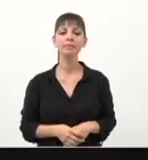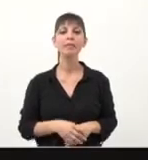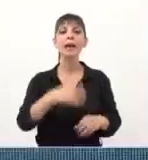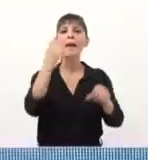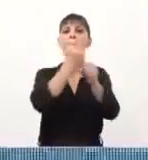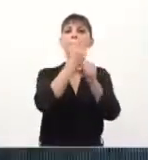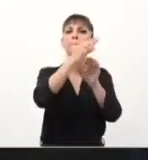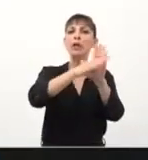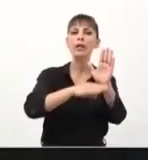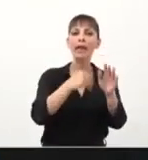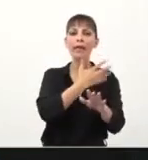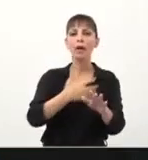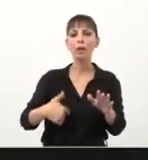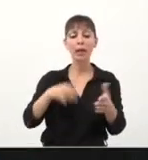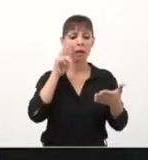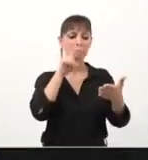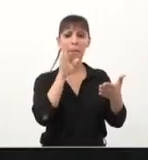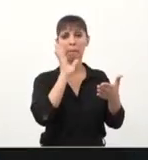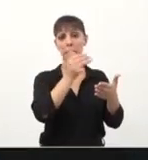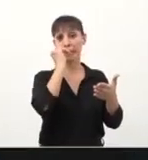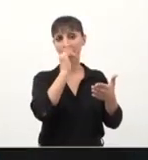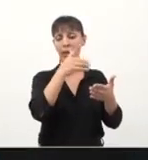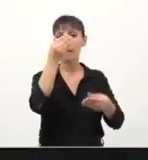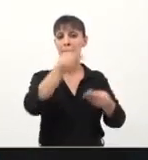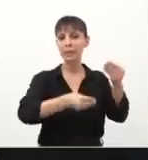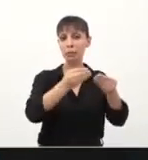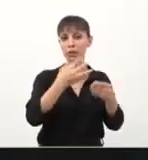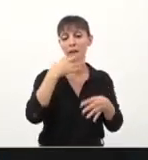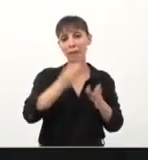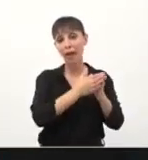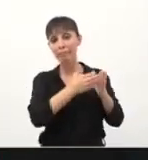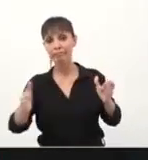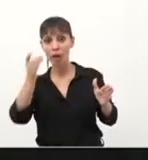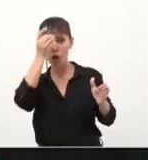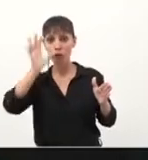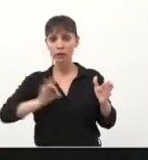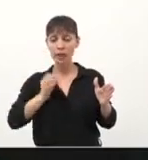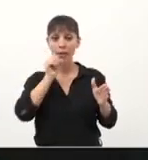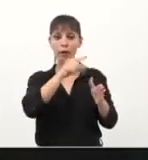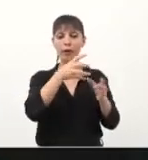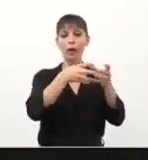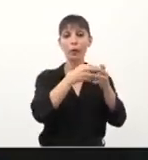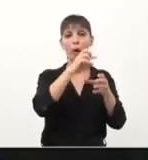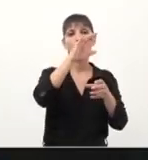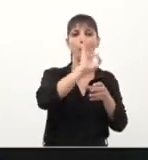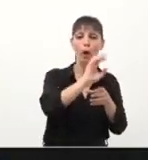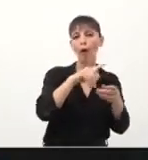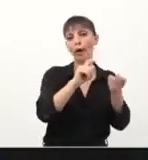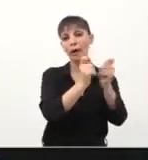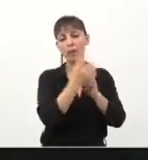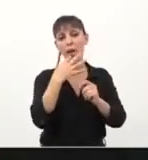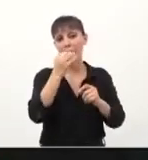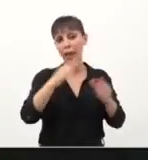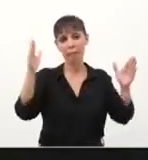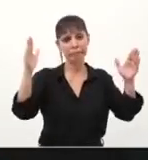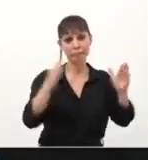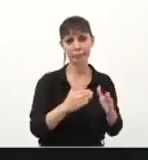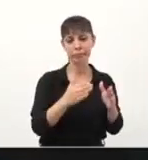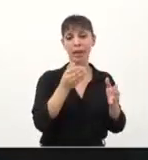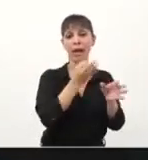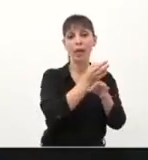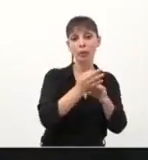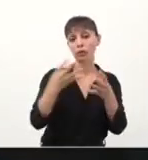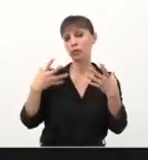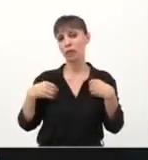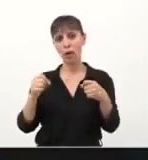gobierno, basta con ver el presupuesto y cómo evoluciona. Y la verdad que en estos 12 años de gobierno del PRO, de Cambiemos, ha ido en franco descenso el presupuesto tanto de educación como de